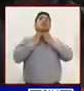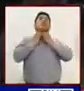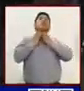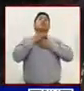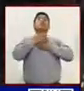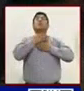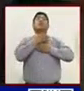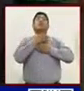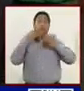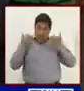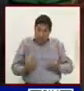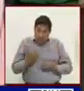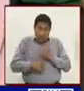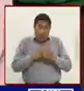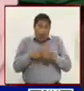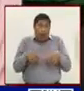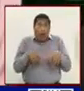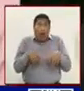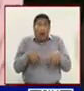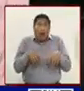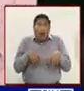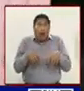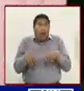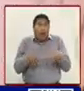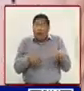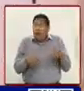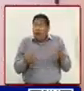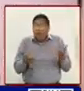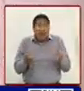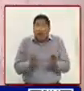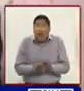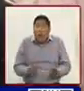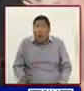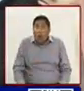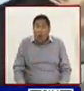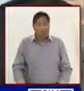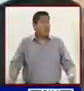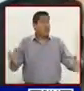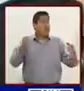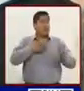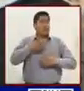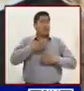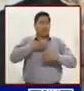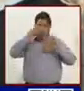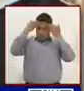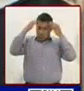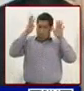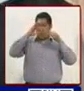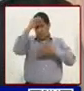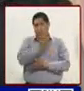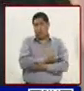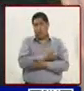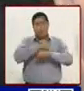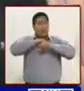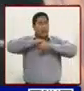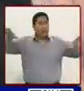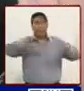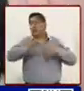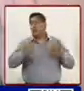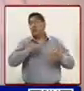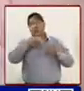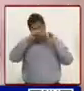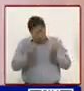absolutamente todo, y este año no saben qué es lo que van a hacer específicamente. Por eso es que los papás han venido a protestar, porque no saben si a sus hijos se los va a distribuir a